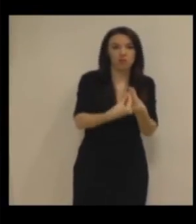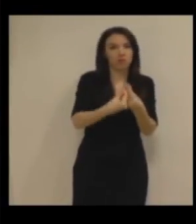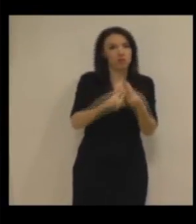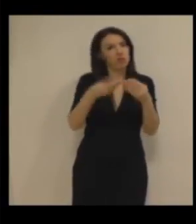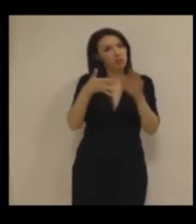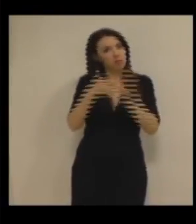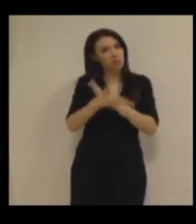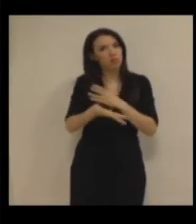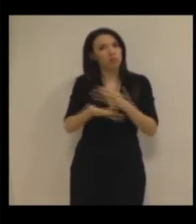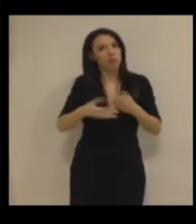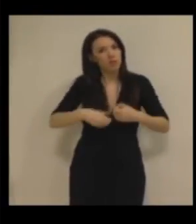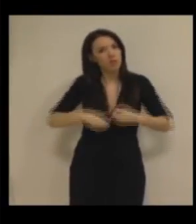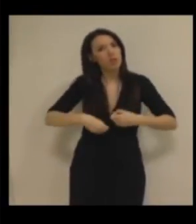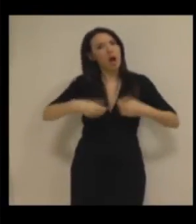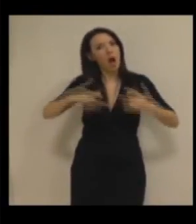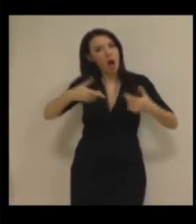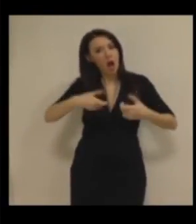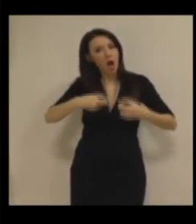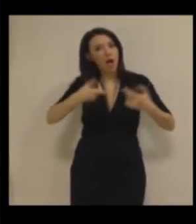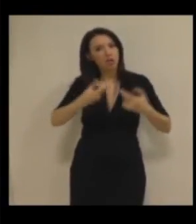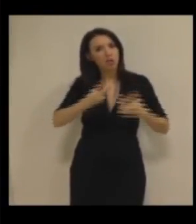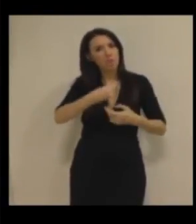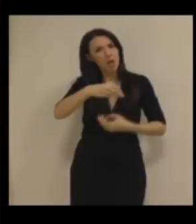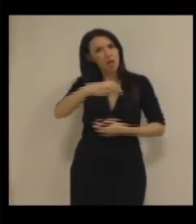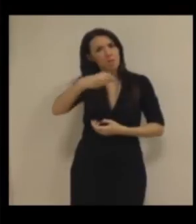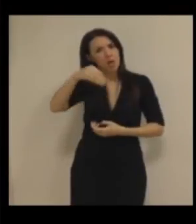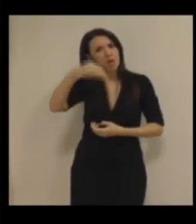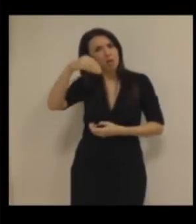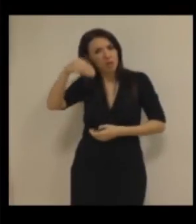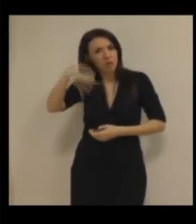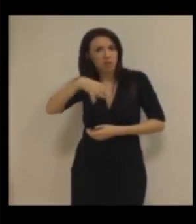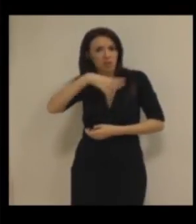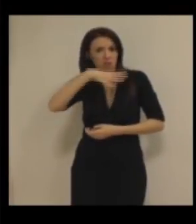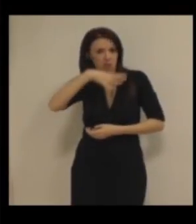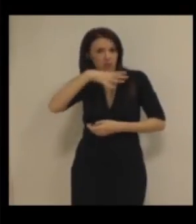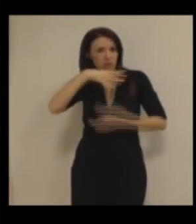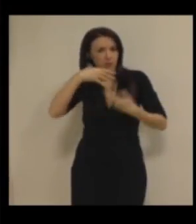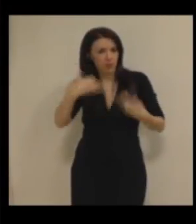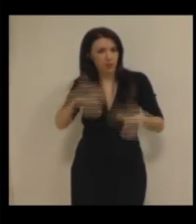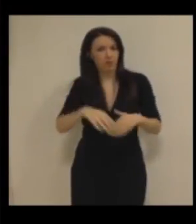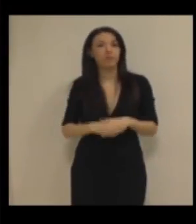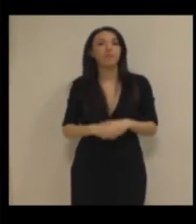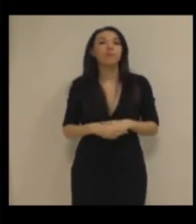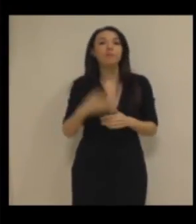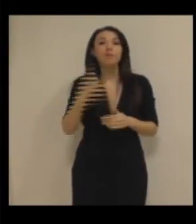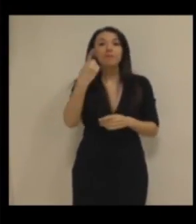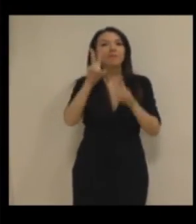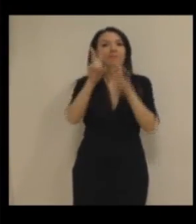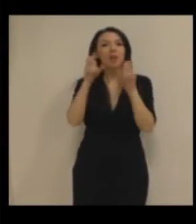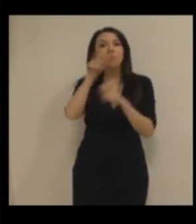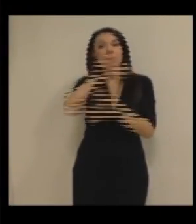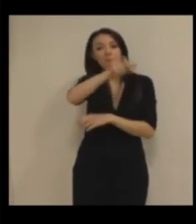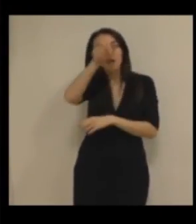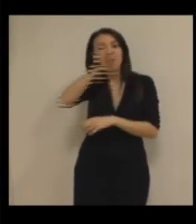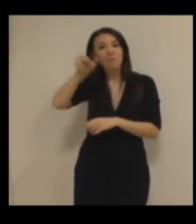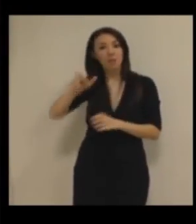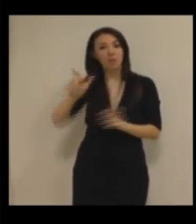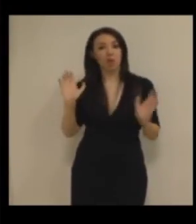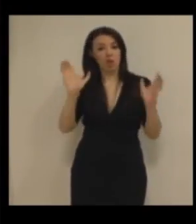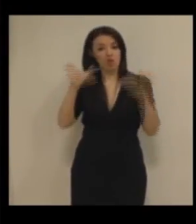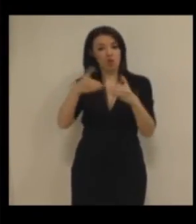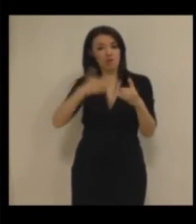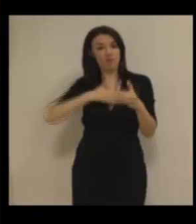son unos costes que acumulados son enormes. Sí, una cuestión para la persona y en el caso del colectivo que